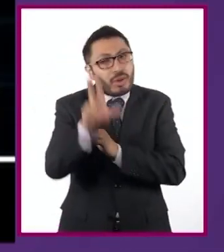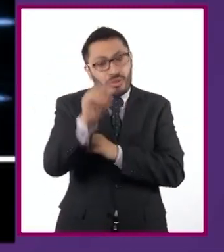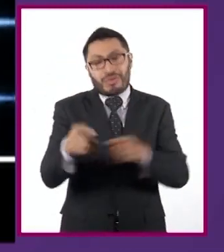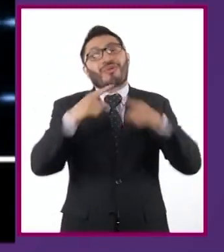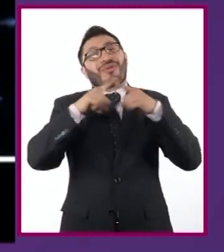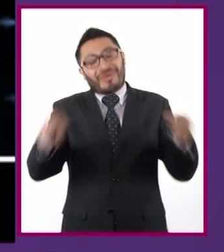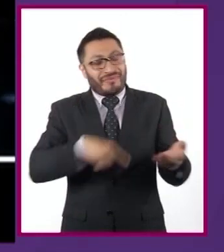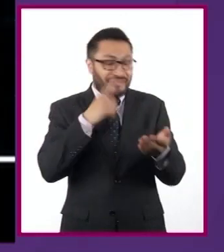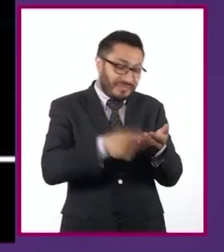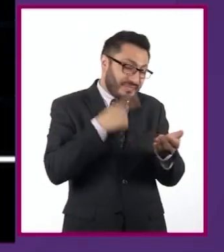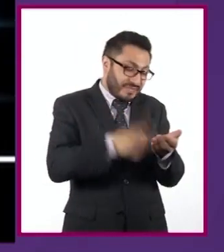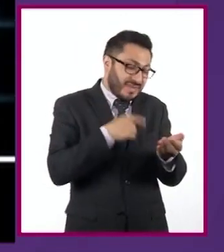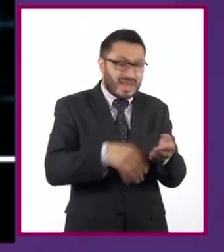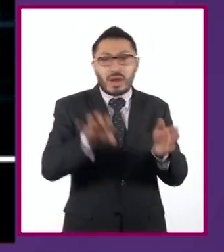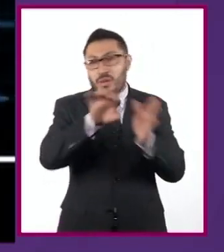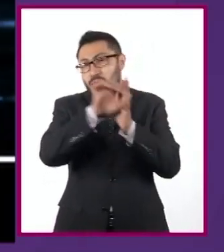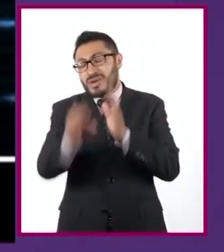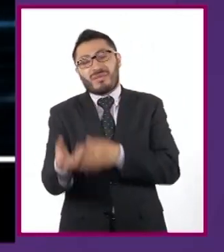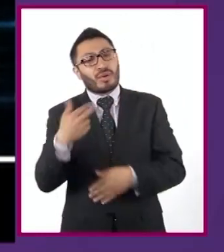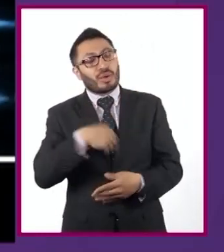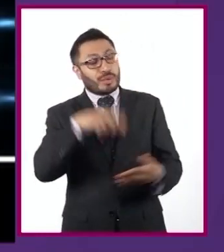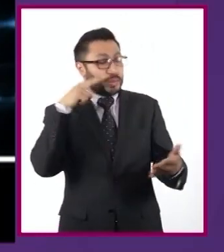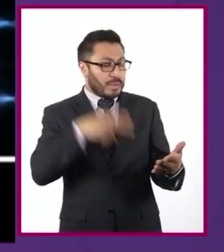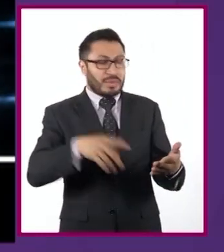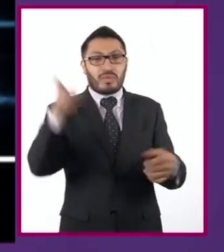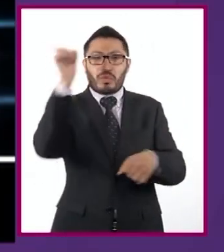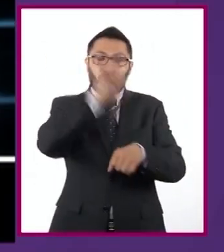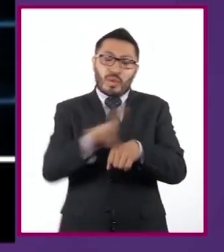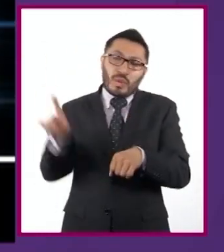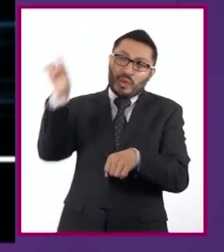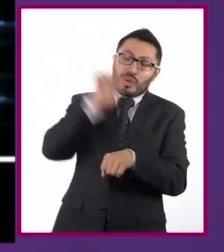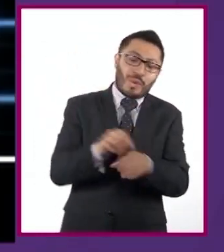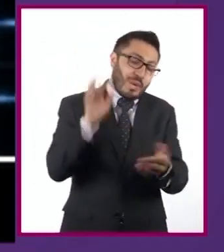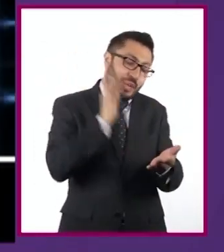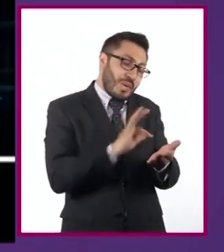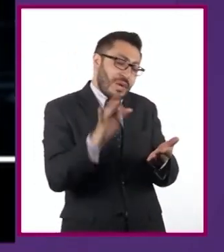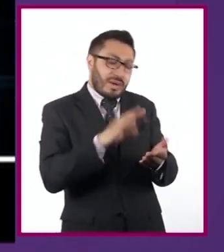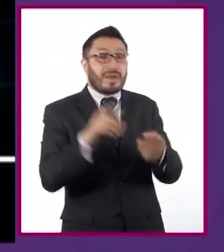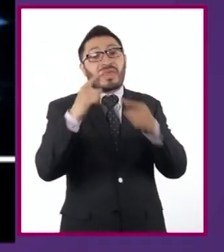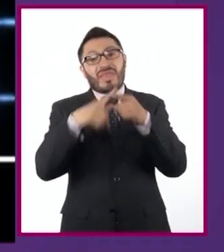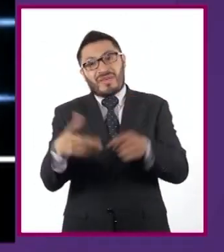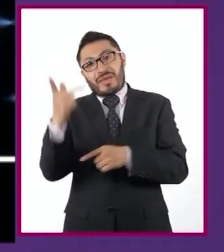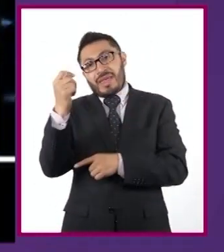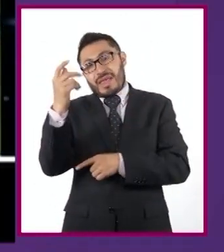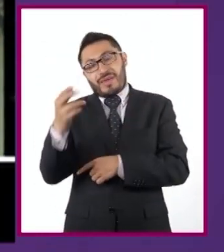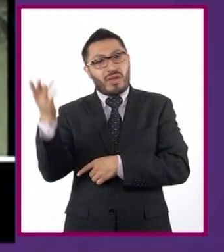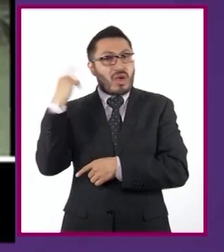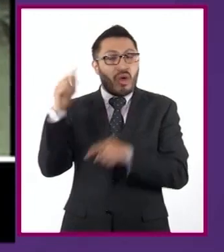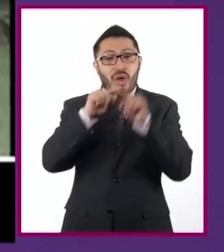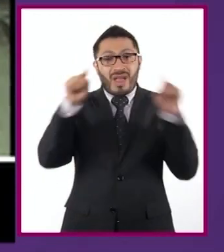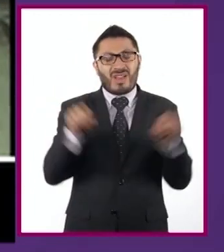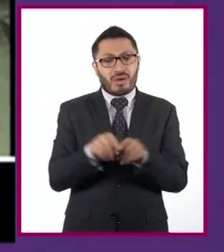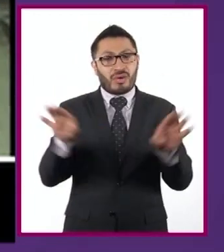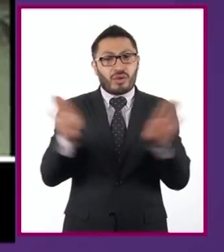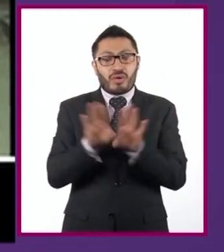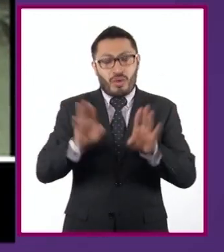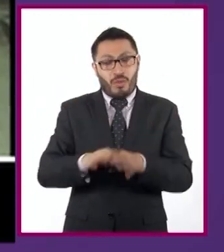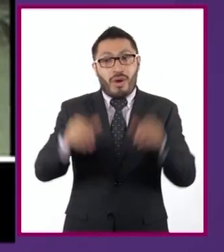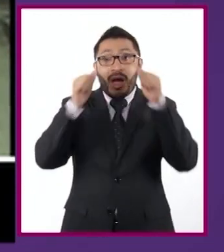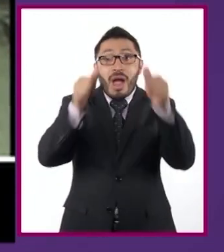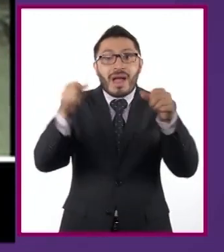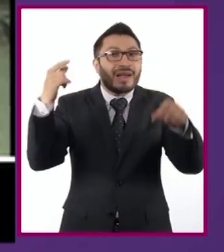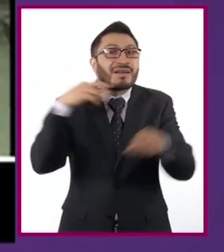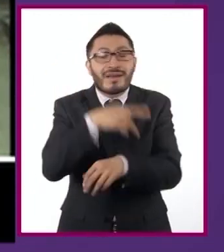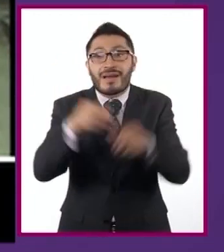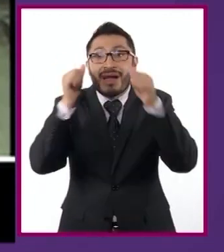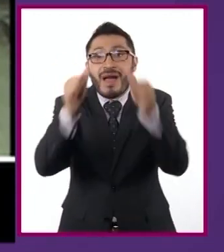revista. Podemos dejar esa página todo el tiempo que nosotros queramos, a diferencia de un anuncio de televisión o de radio, que o captan nuestra atención en ese momento